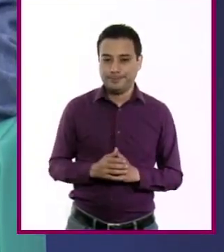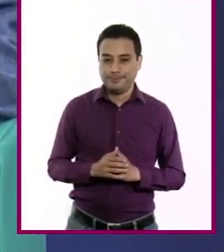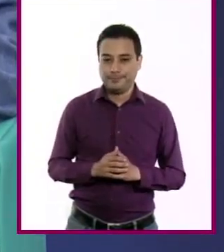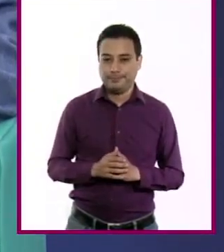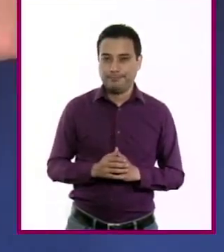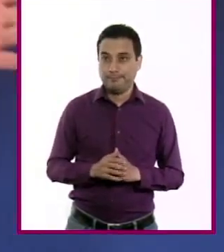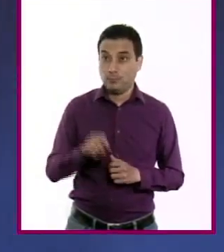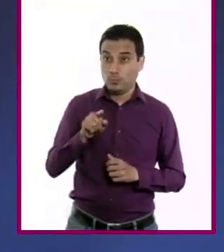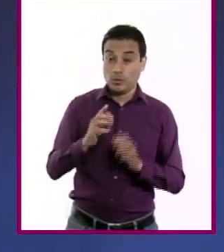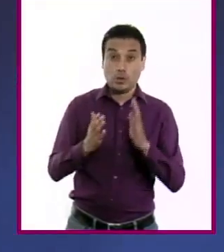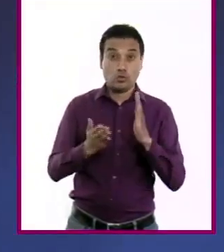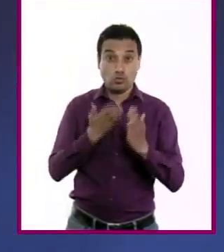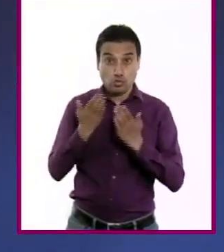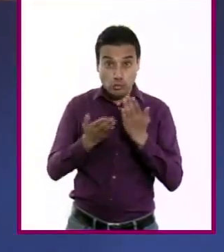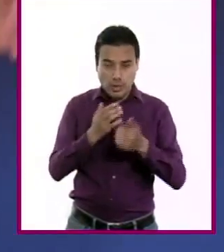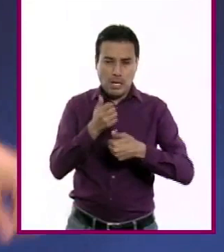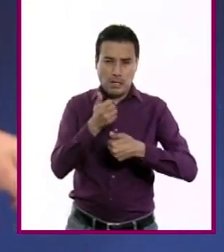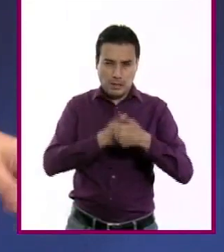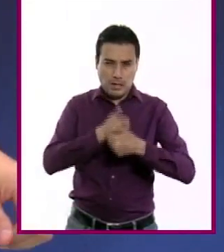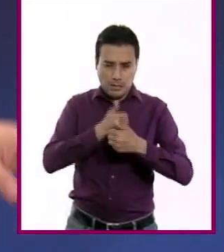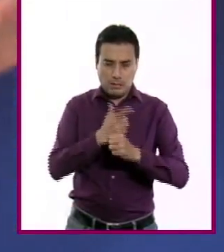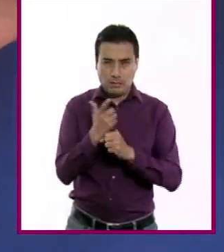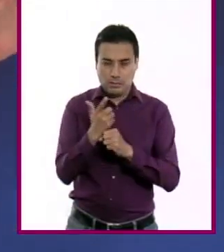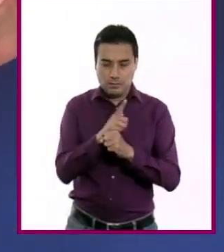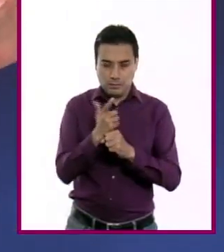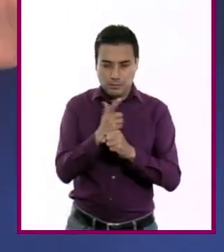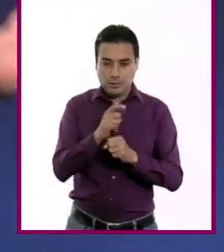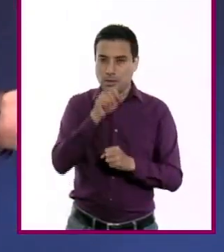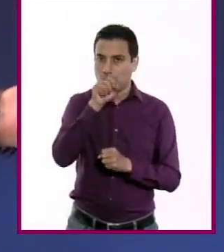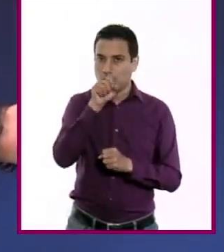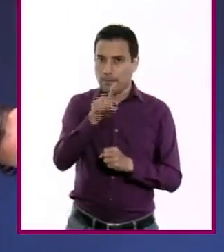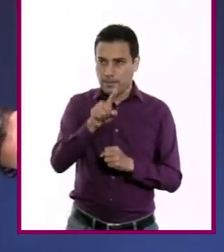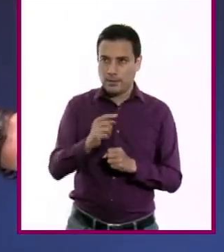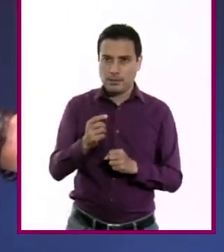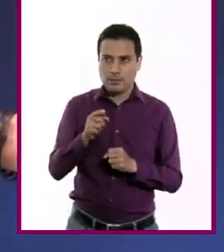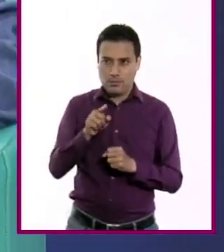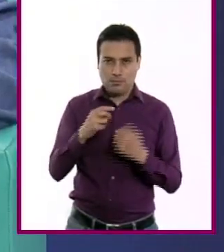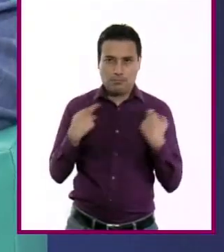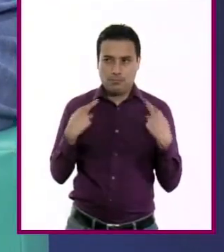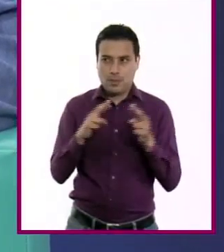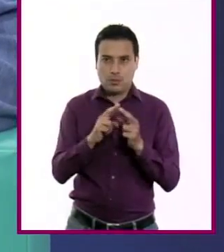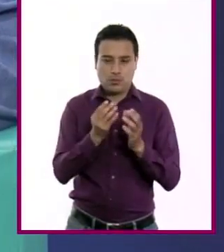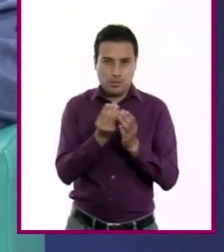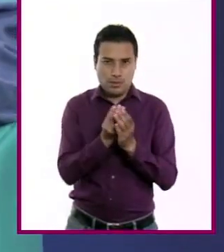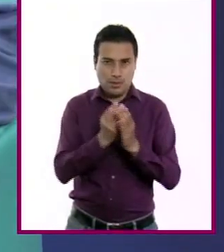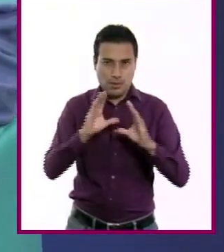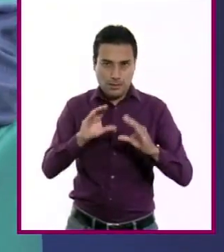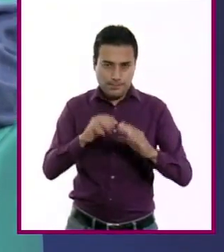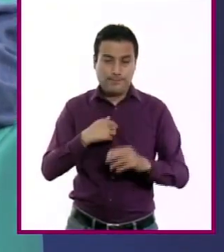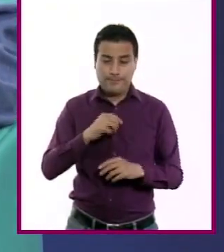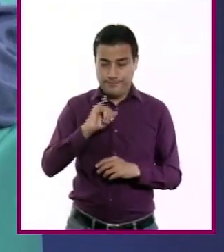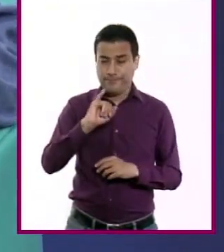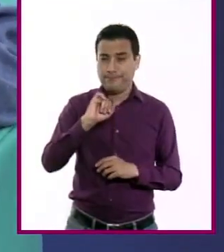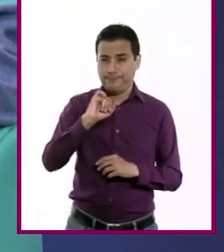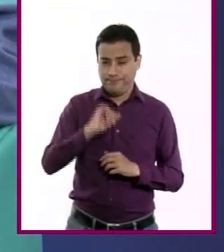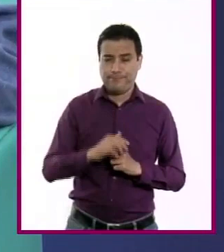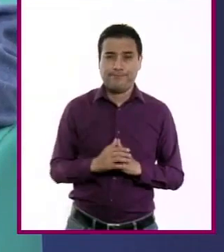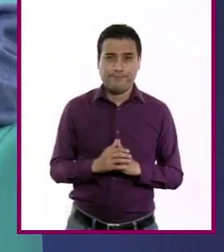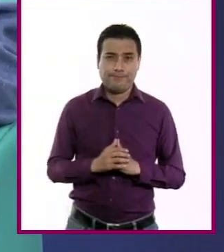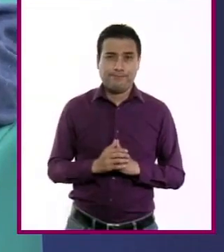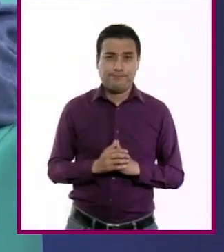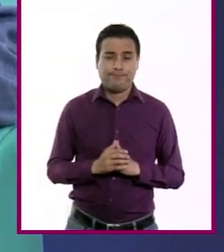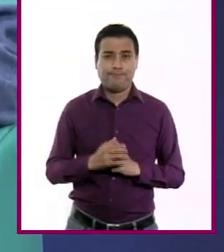de que estudias igual la carrera como tus compañeros, también has dado clases. Sí, he dado clases de